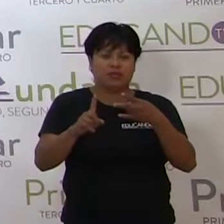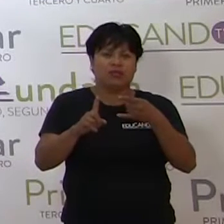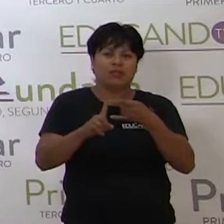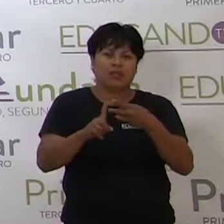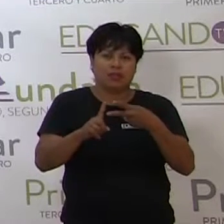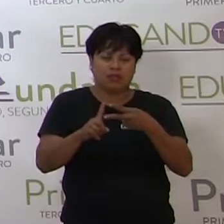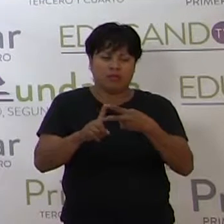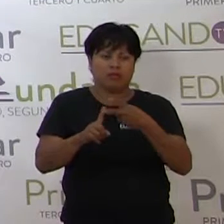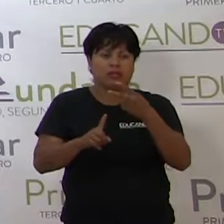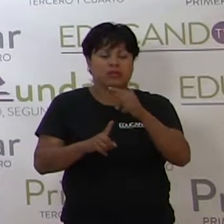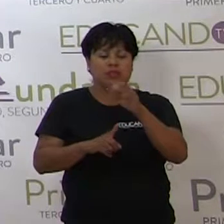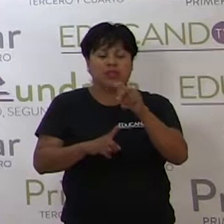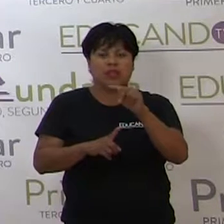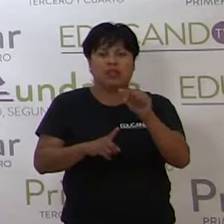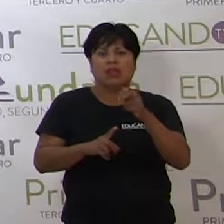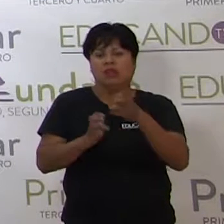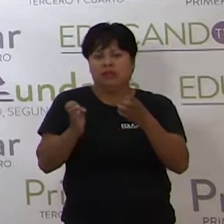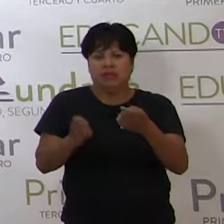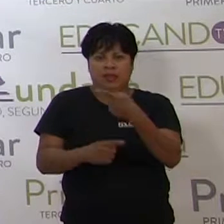teta está aquí.